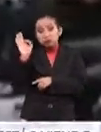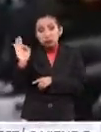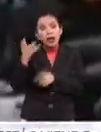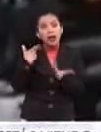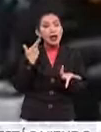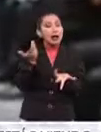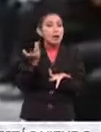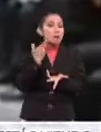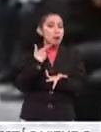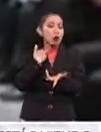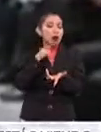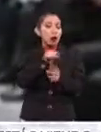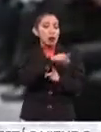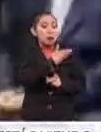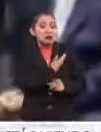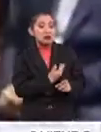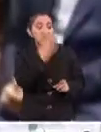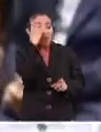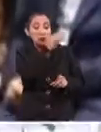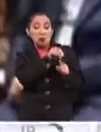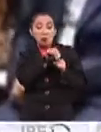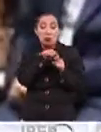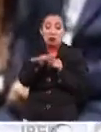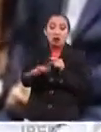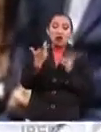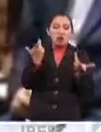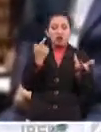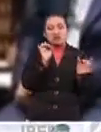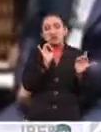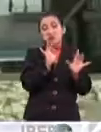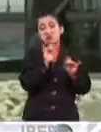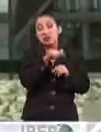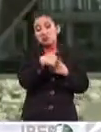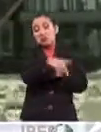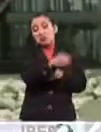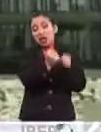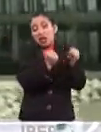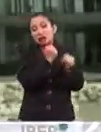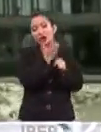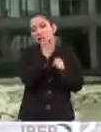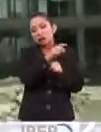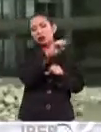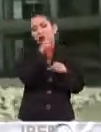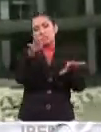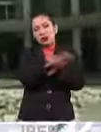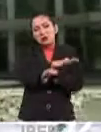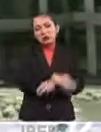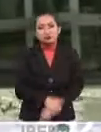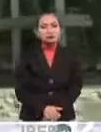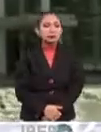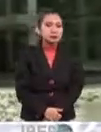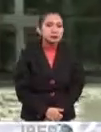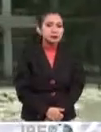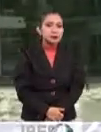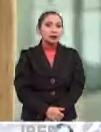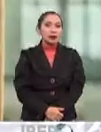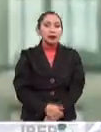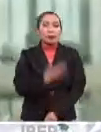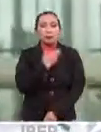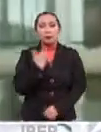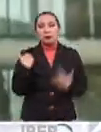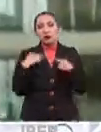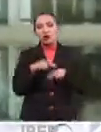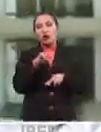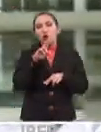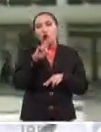Probablemente la política aislacionista del presidente Trump sea más bien coyuntural y en los próximos años esto llegue a cambiar. Pues profesor